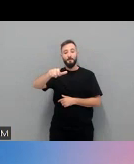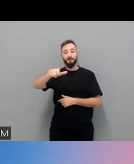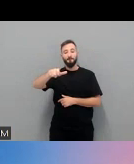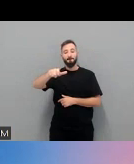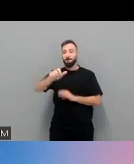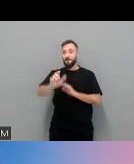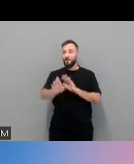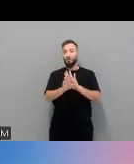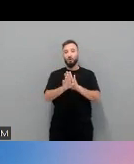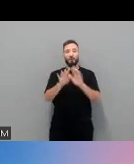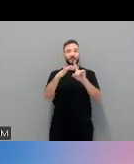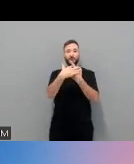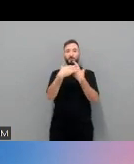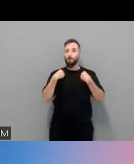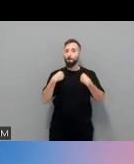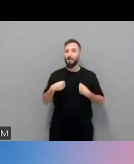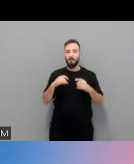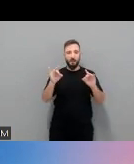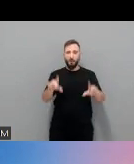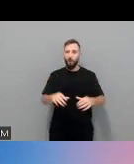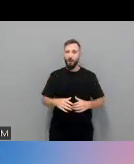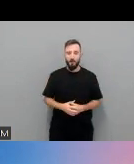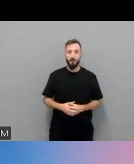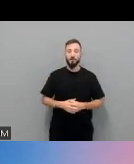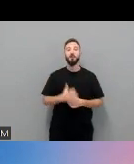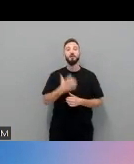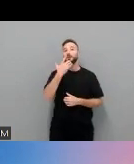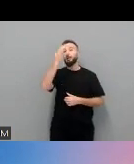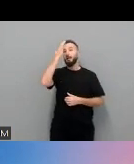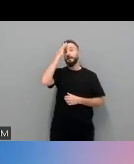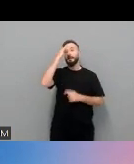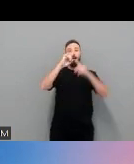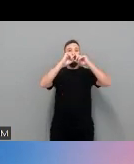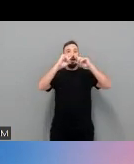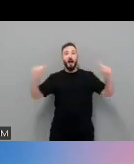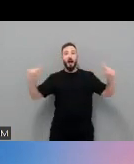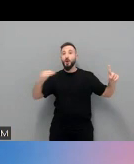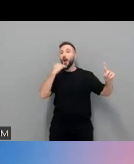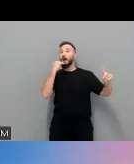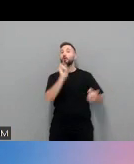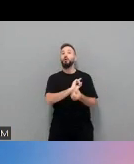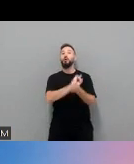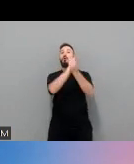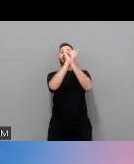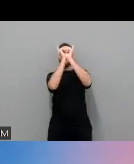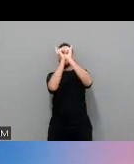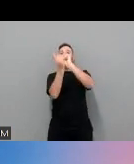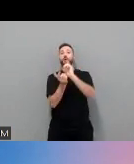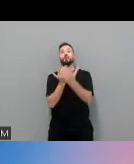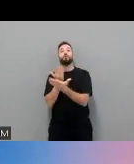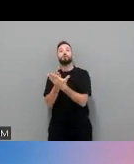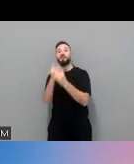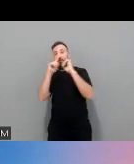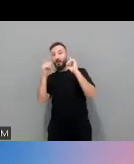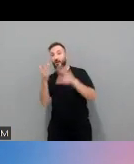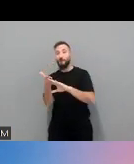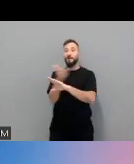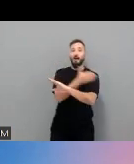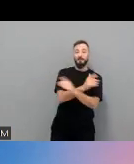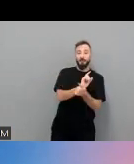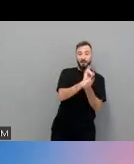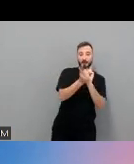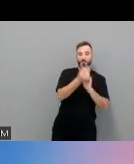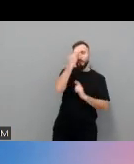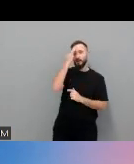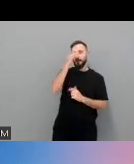sigue las mismas circunstancias. Si hay algún cambio a lo largo del año, antes de esta justificación anual, pues que cambiamos el